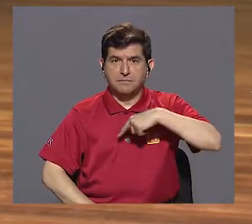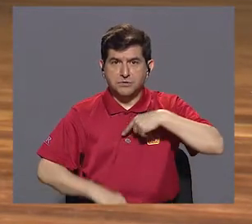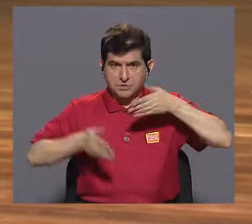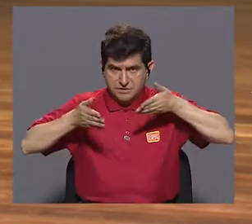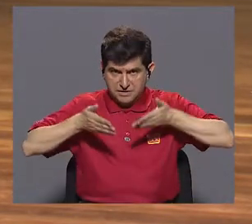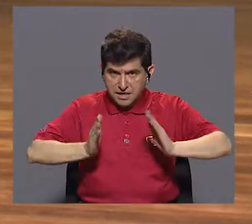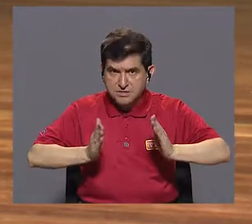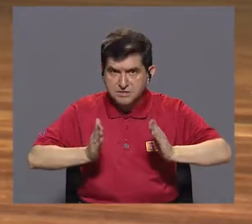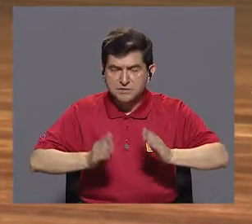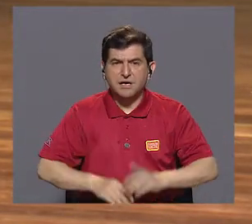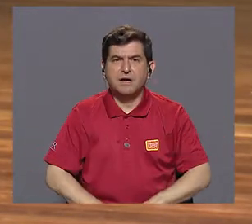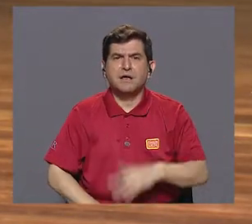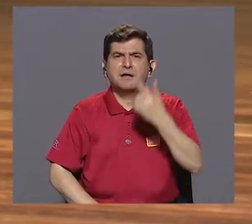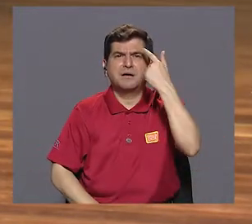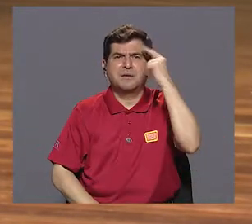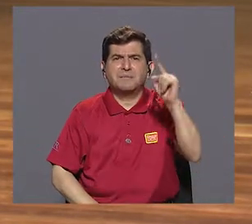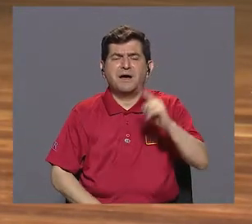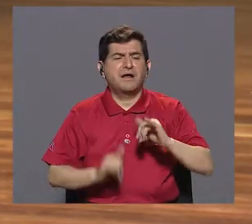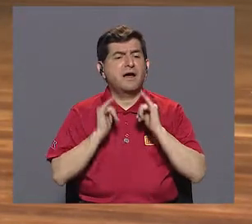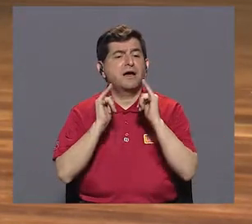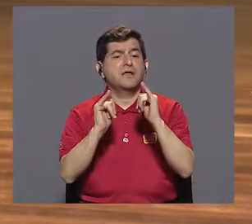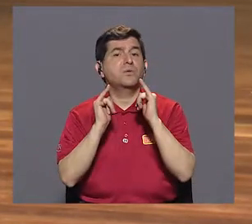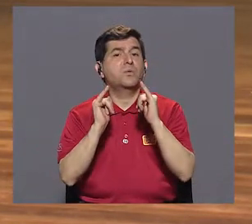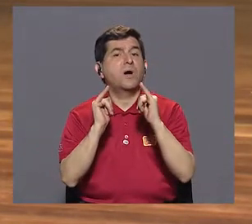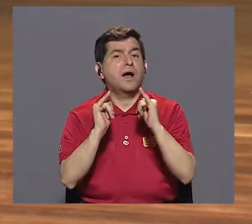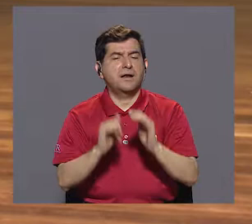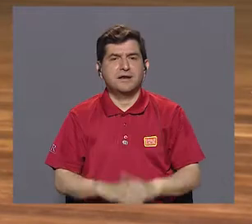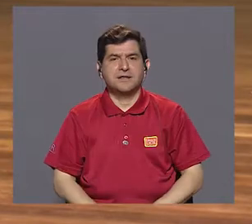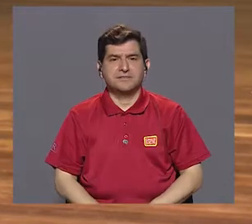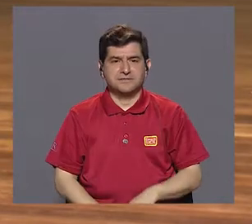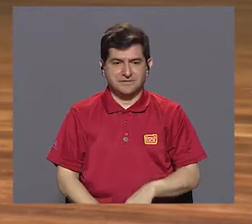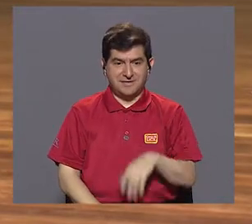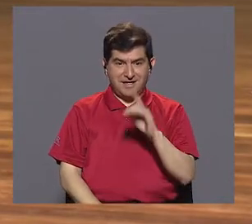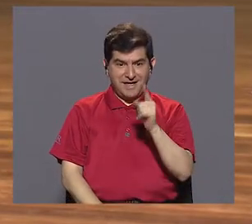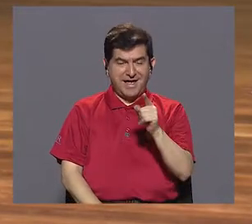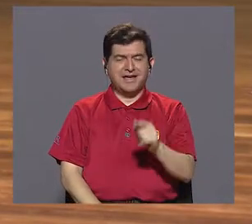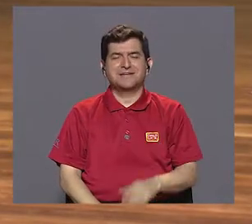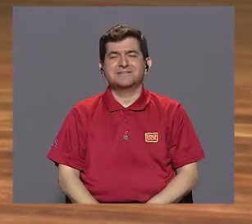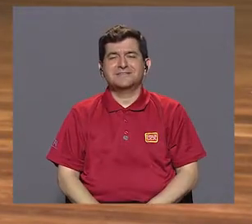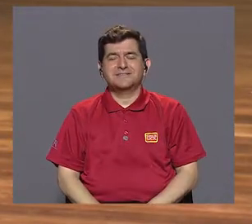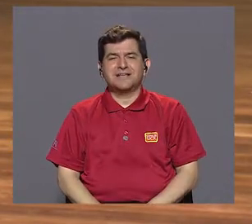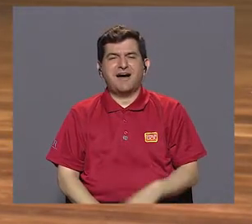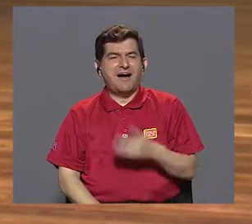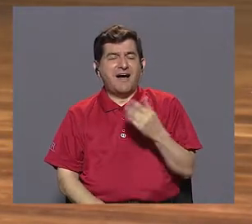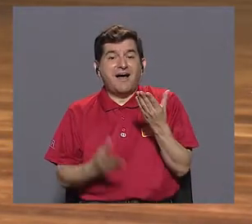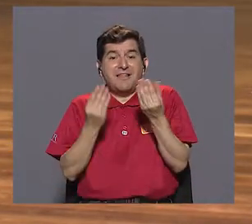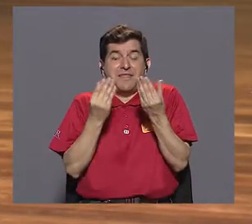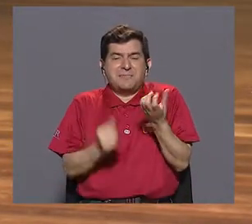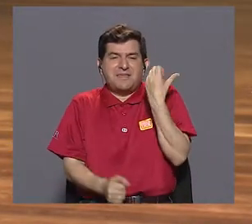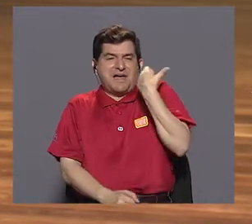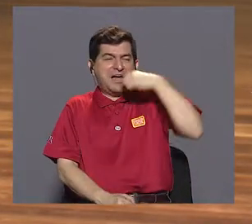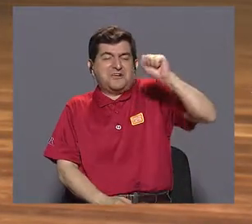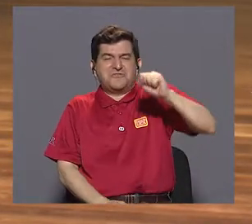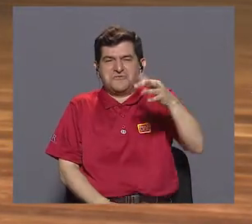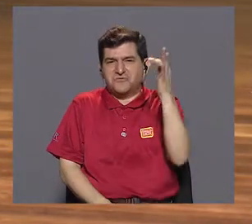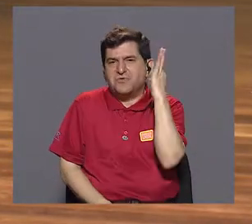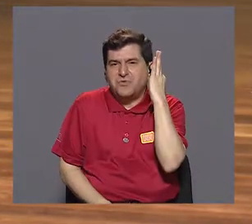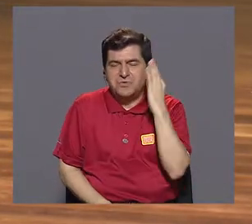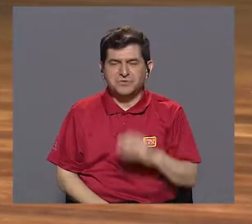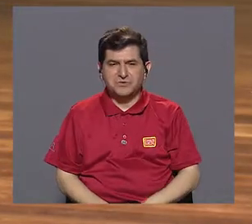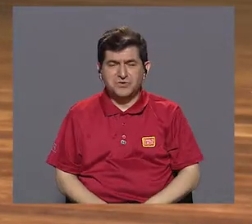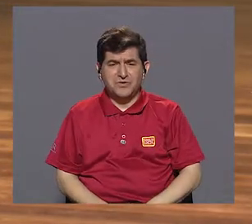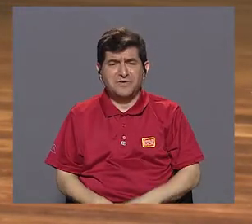Nacemos para ser iguales. Esa es la gran y temida revolución feminista.